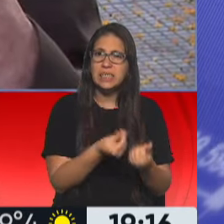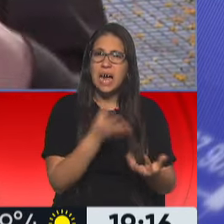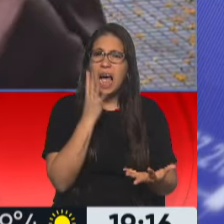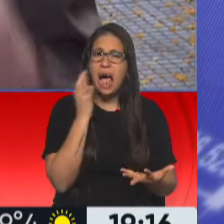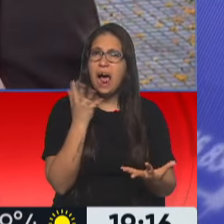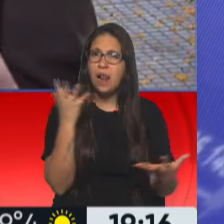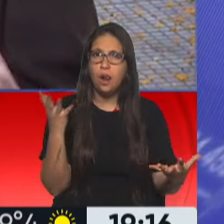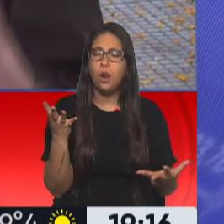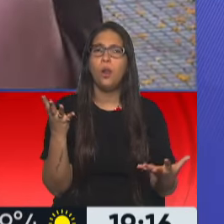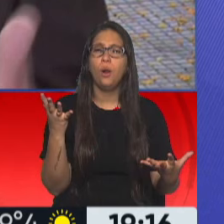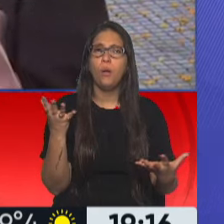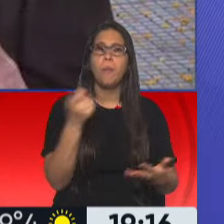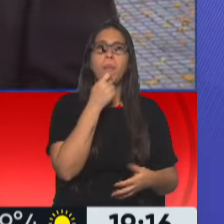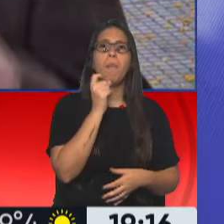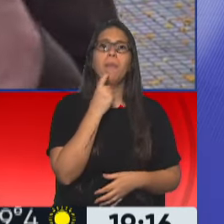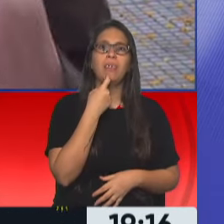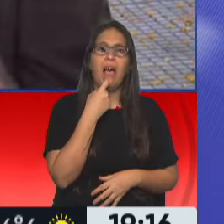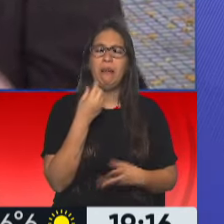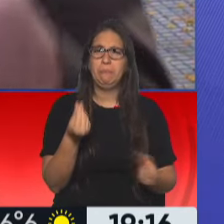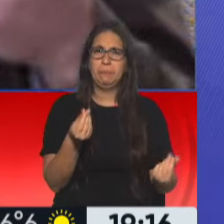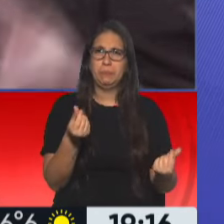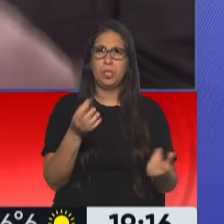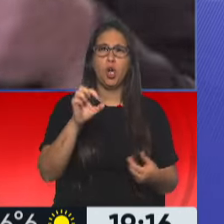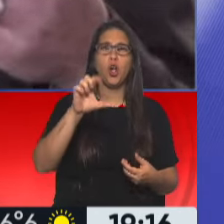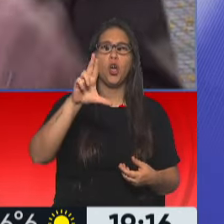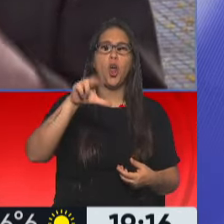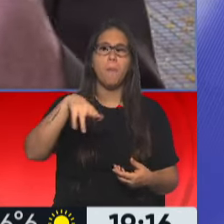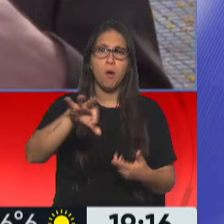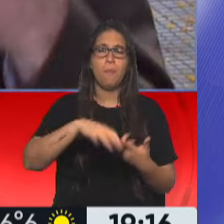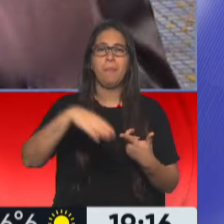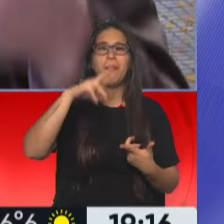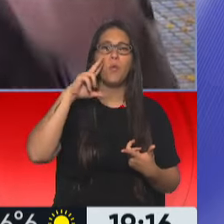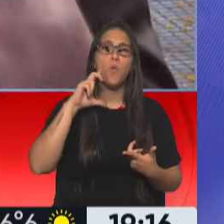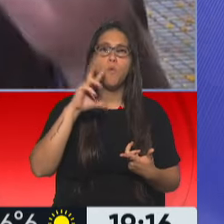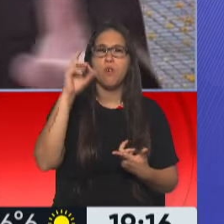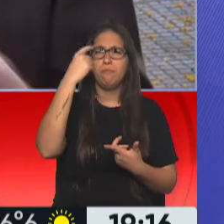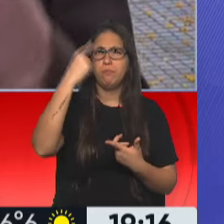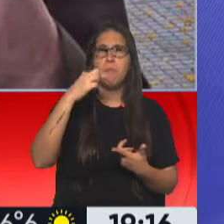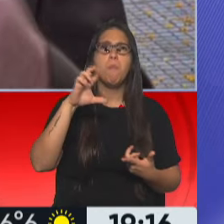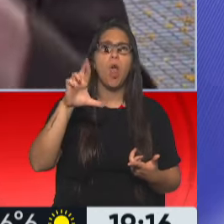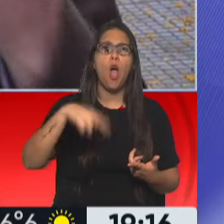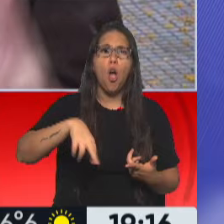puede dar la presencia de metales, por ejemplo, cromo, mercurio, entre otros, plomo